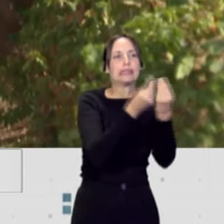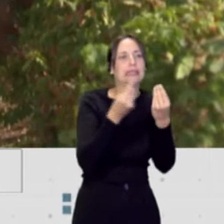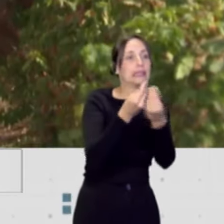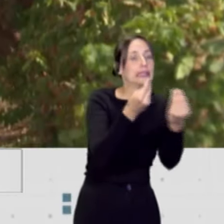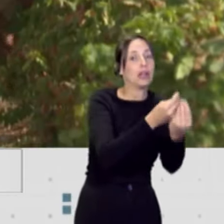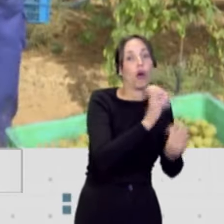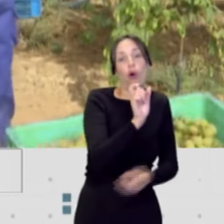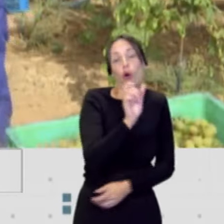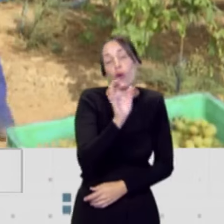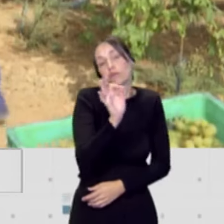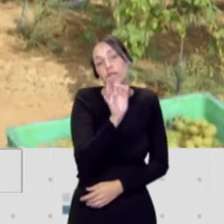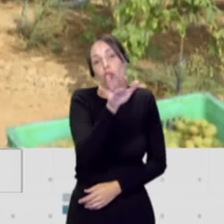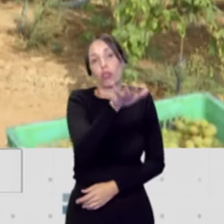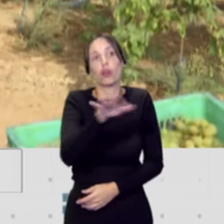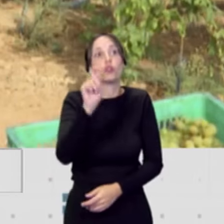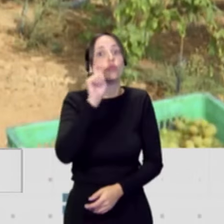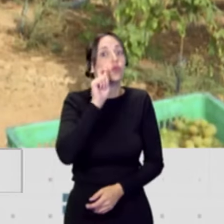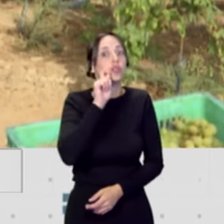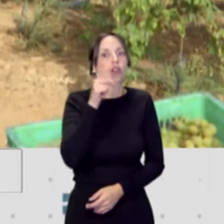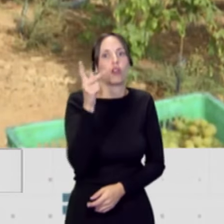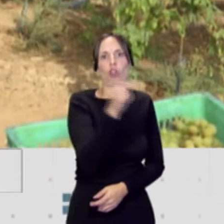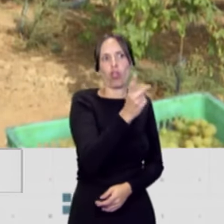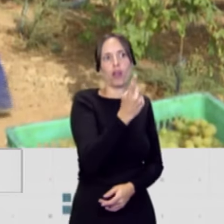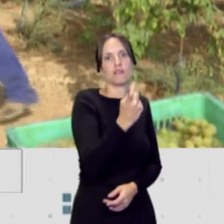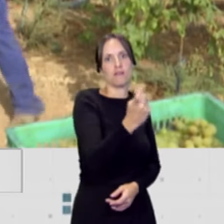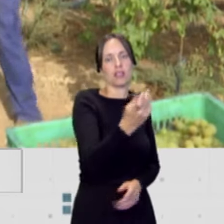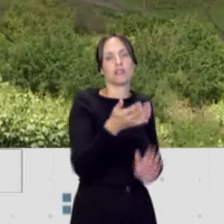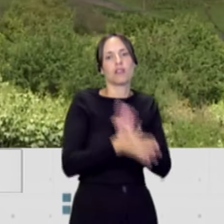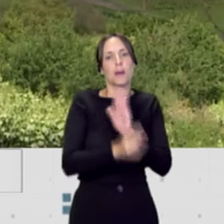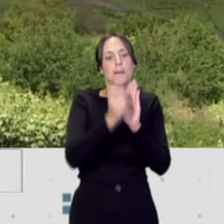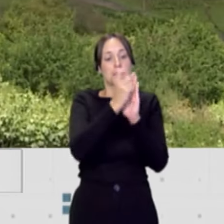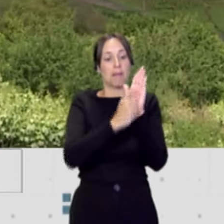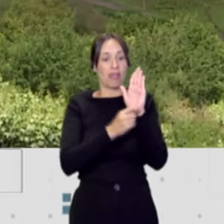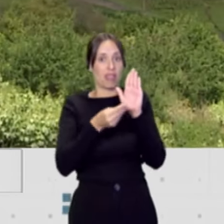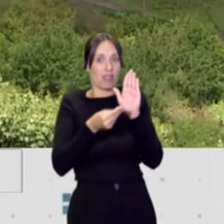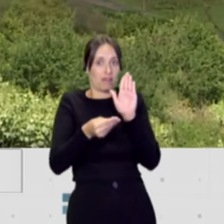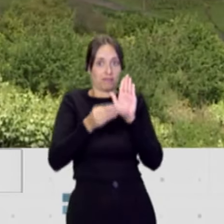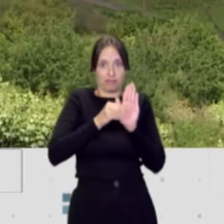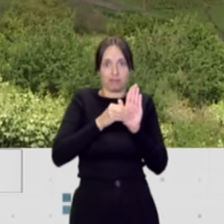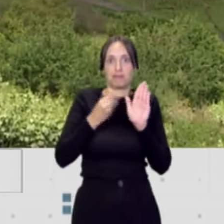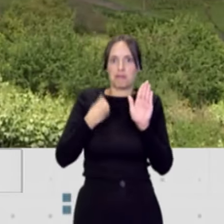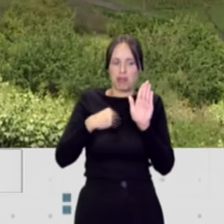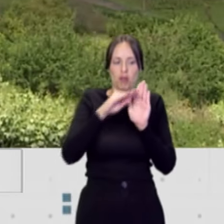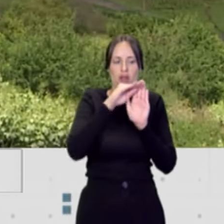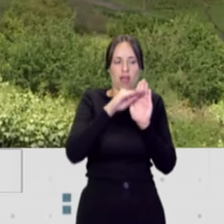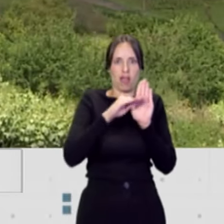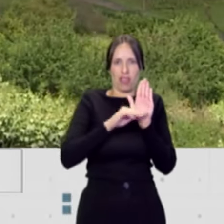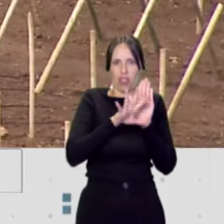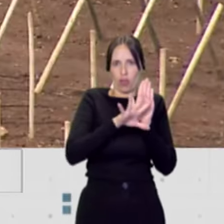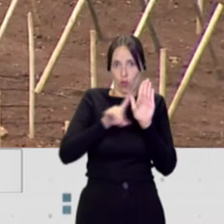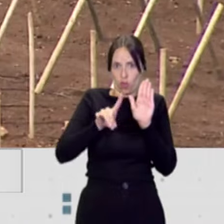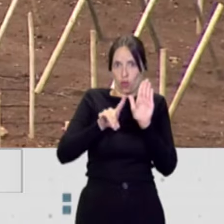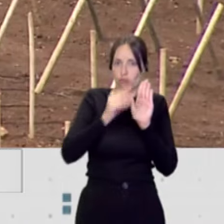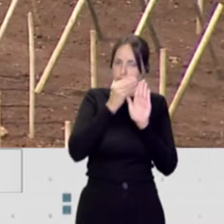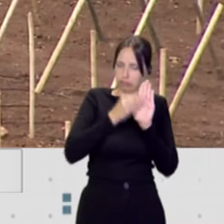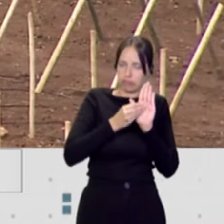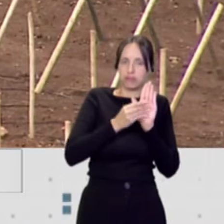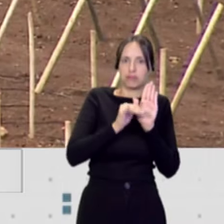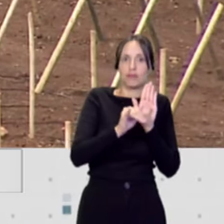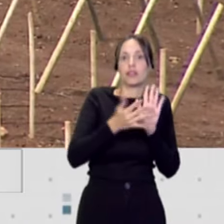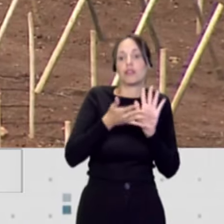municipios turísticos, yo creo que es una necesidad. Son medidas que se incluyen dentro de este paquete y que nosotros estamos intentando que